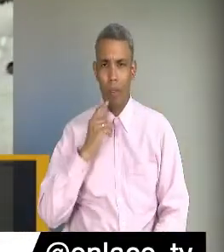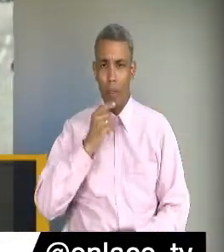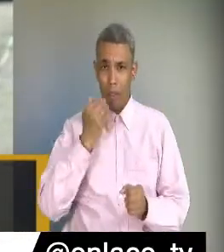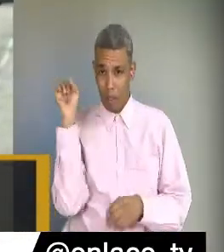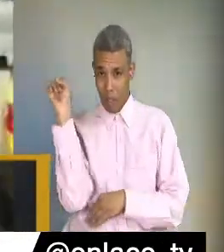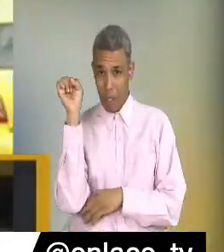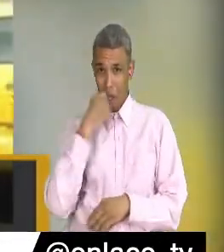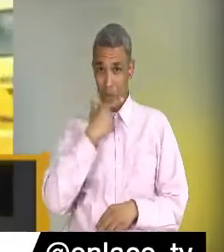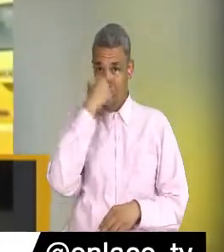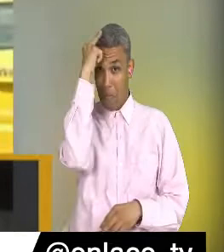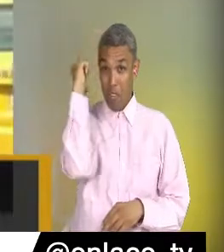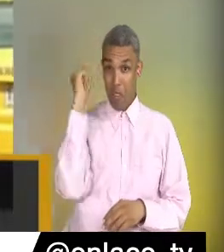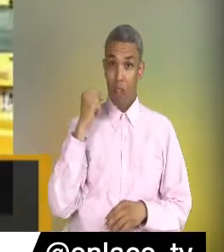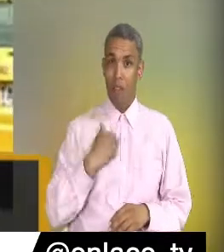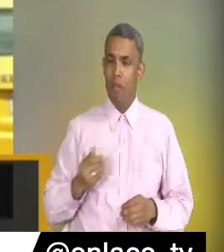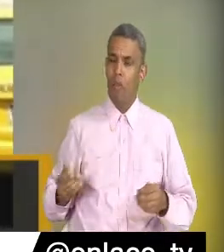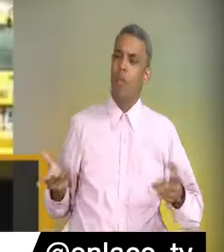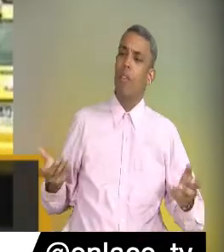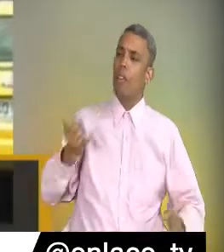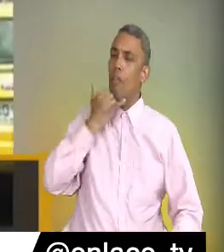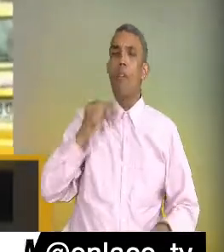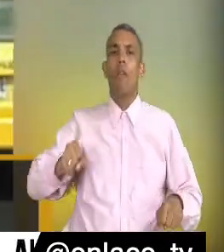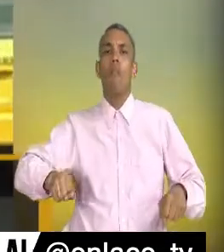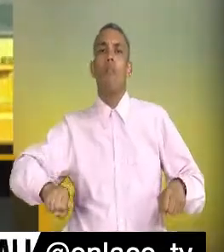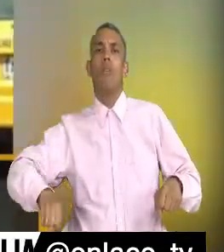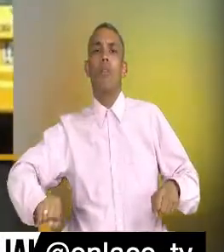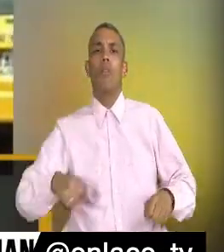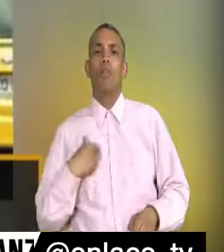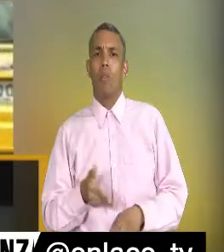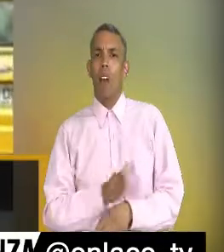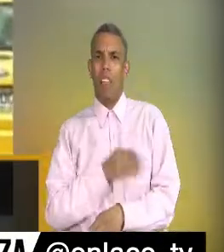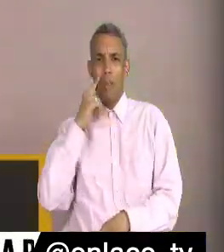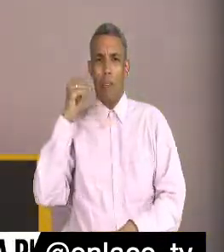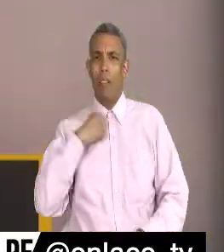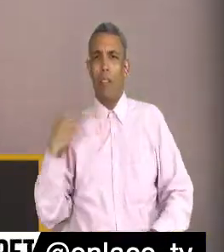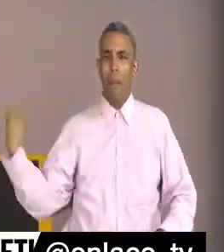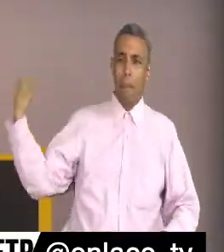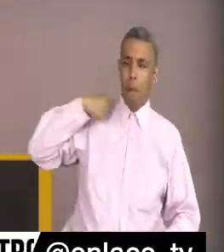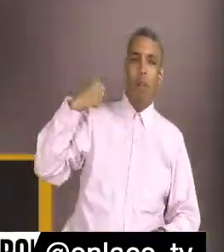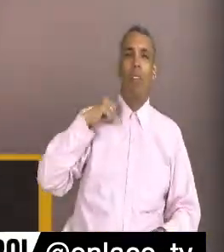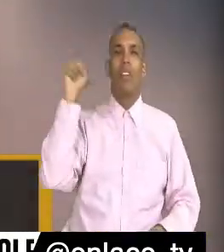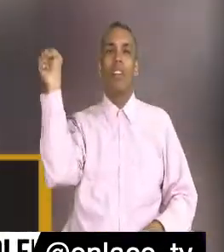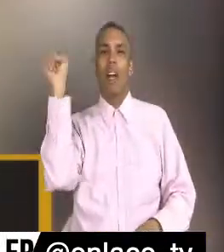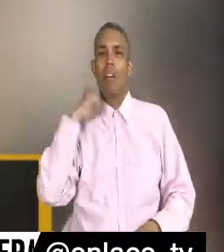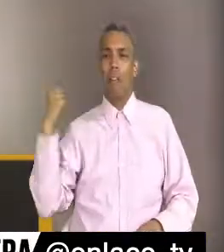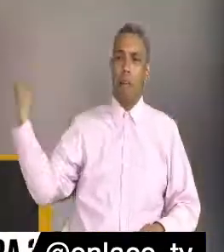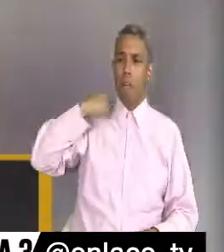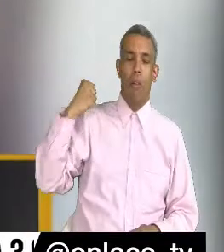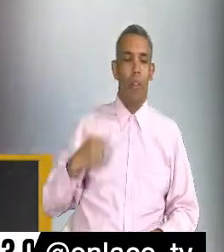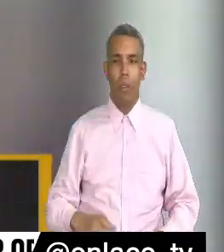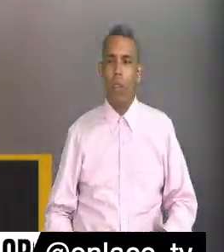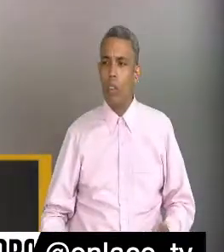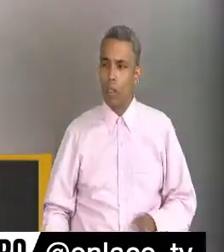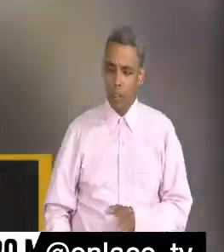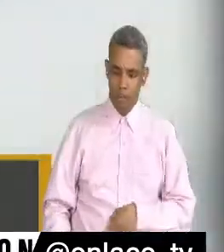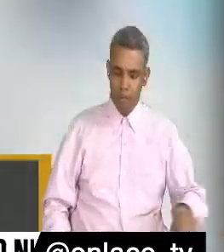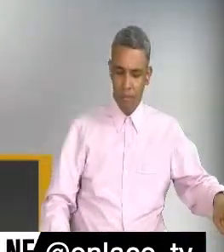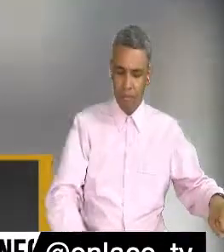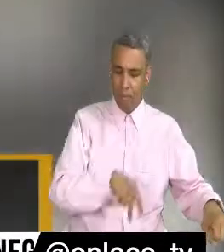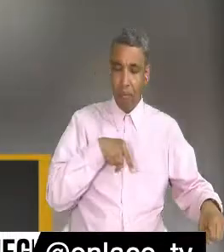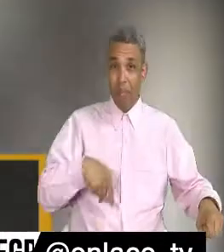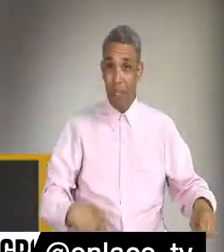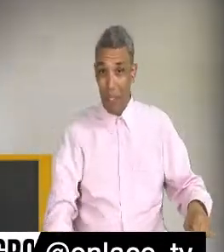una discusión con el conductor de una moto, quien al parecer le habría golpeado el vehículo. El ciudadano baja de su carro y en segundos saca un